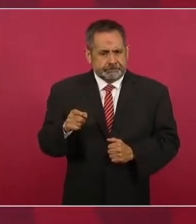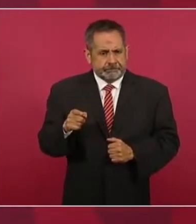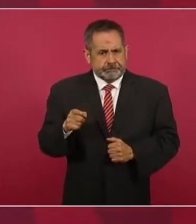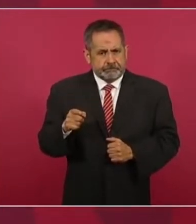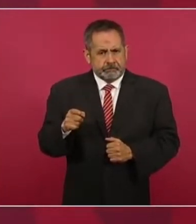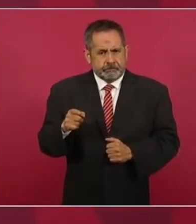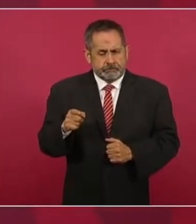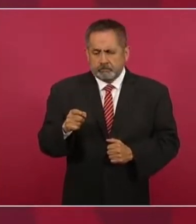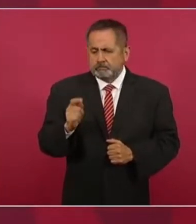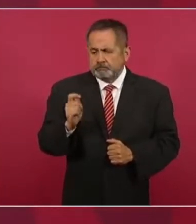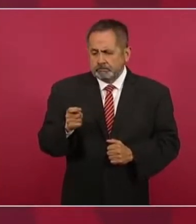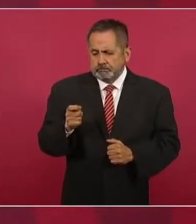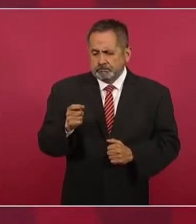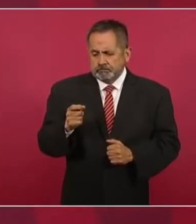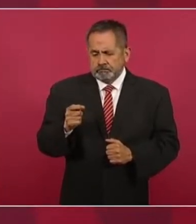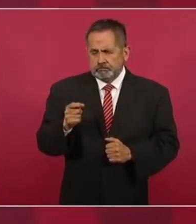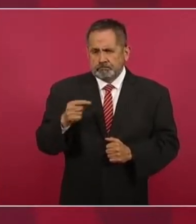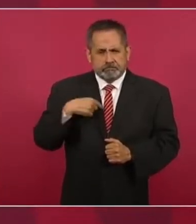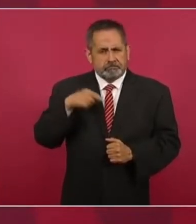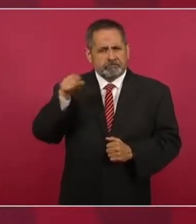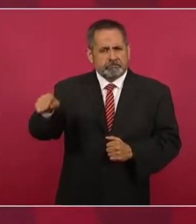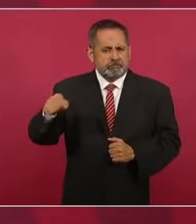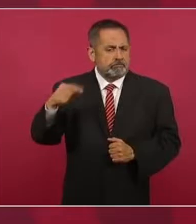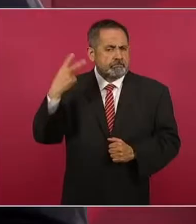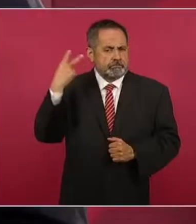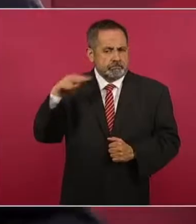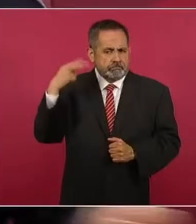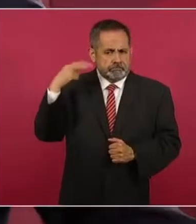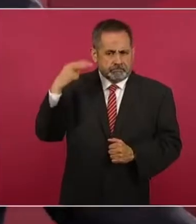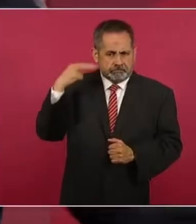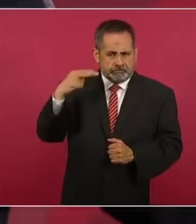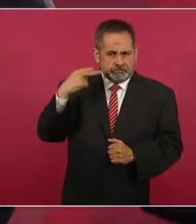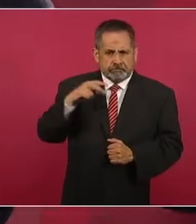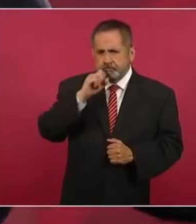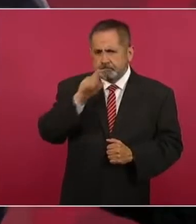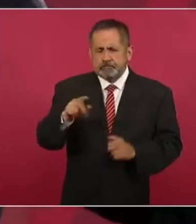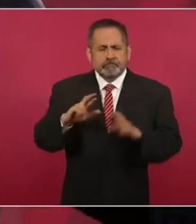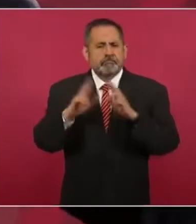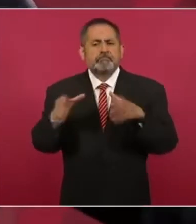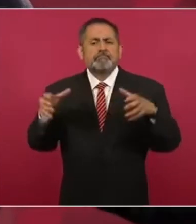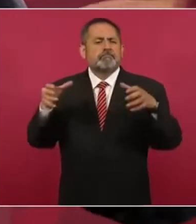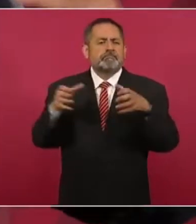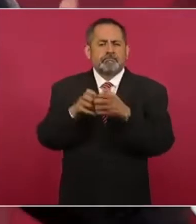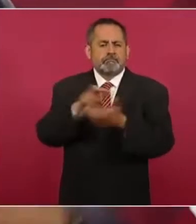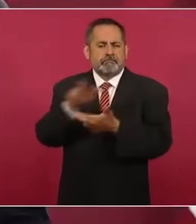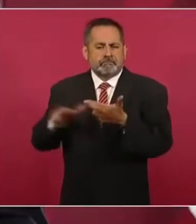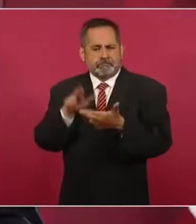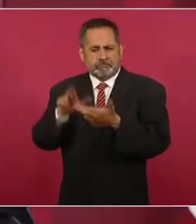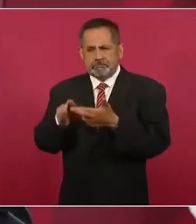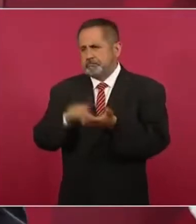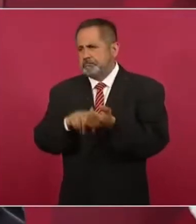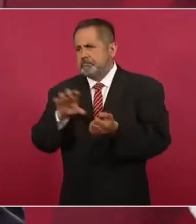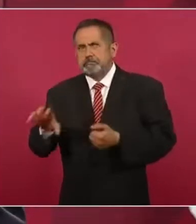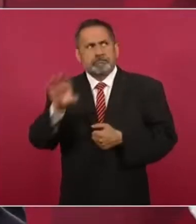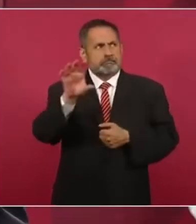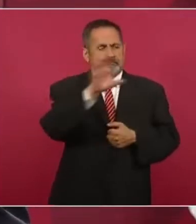vamos a estar en Veracruz, porque vas a hacer reuniones regionales,